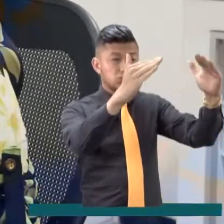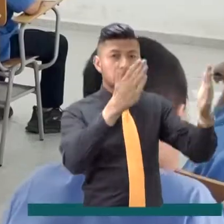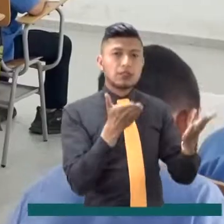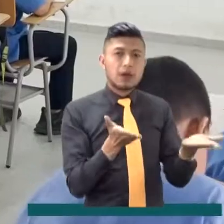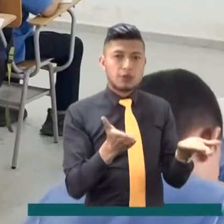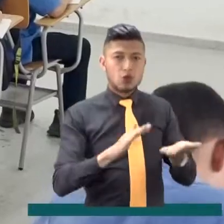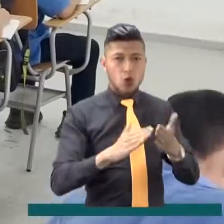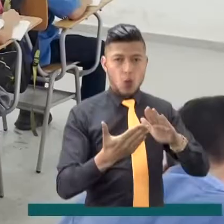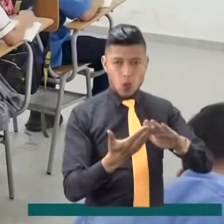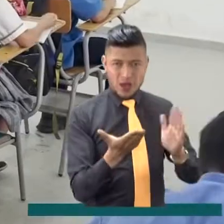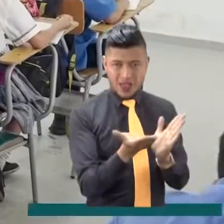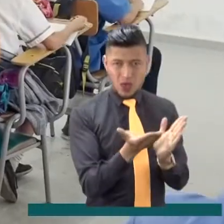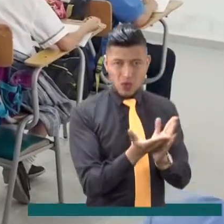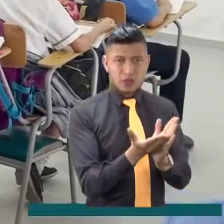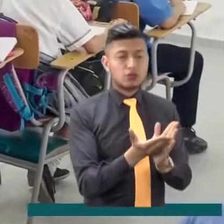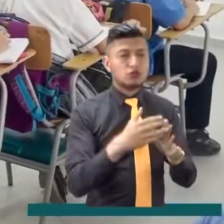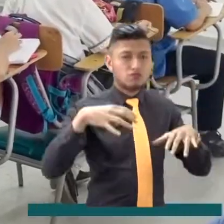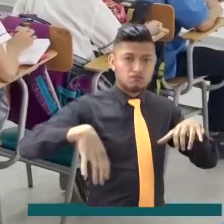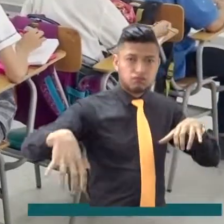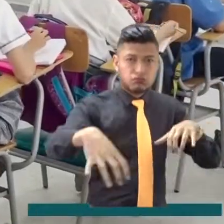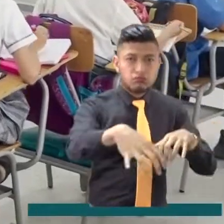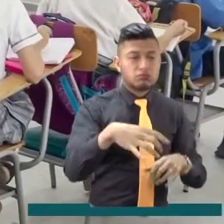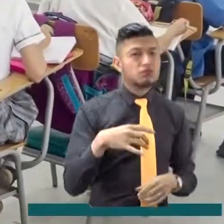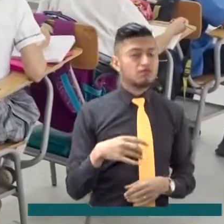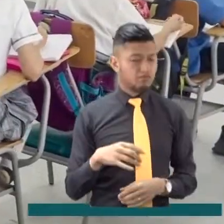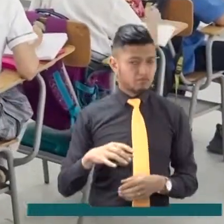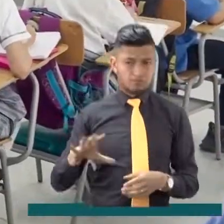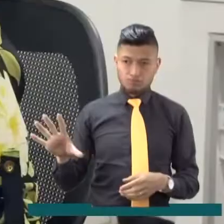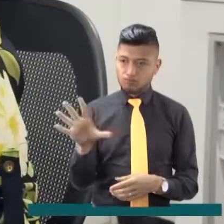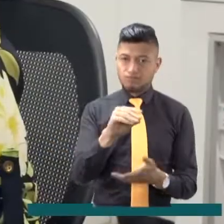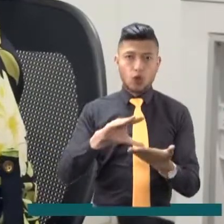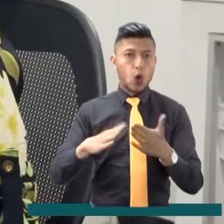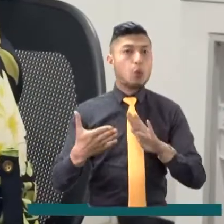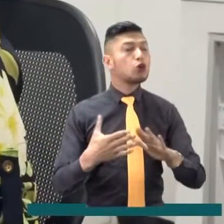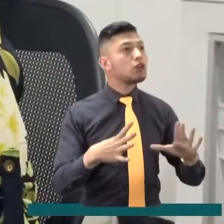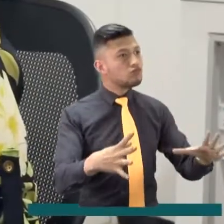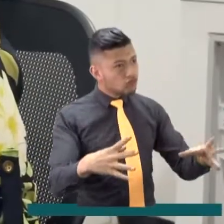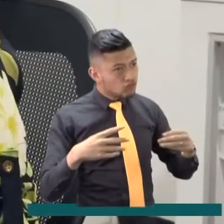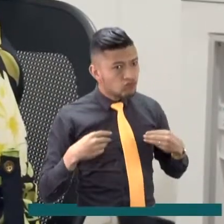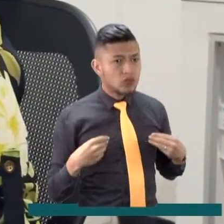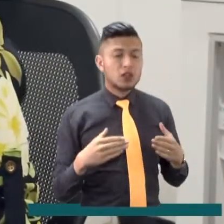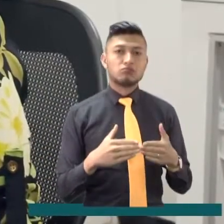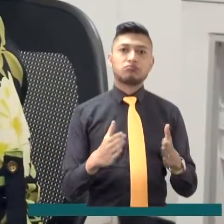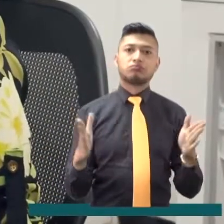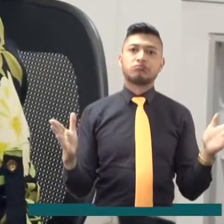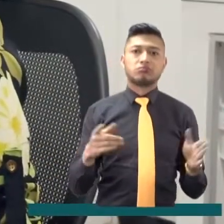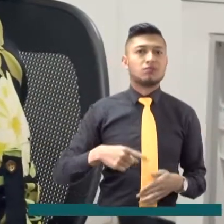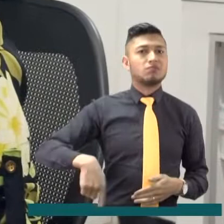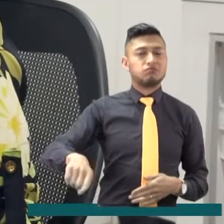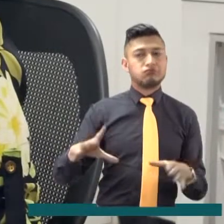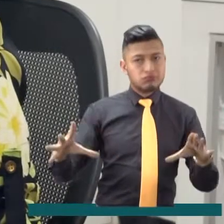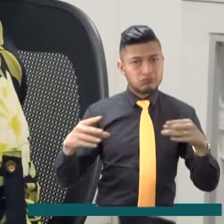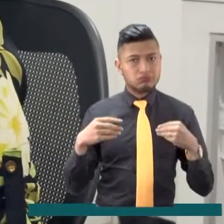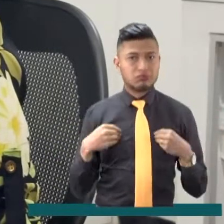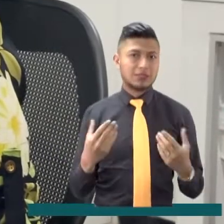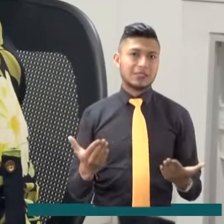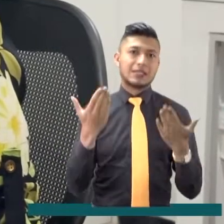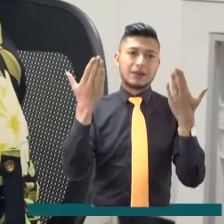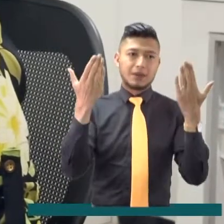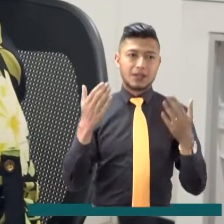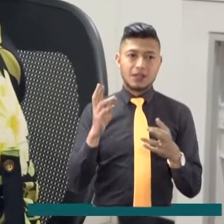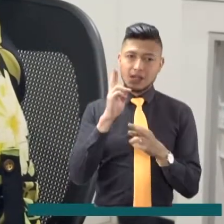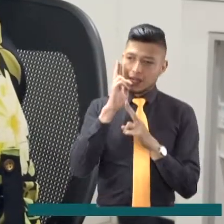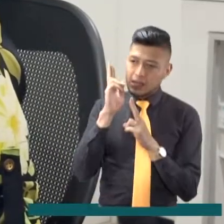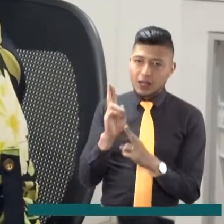el servicio de las comunidades educativas. Contamos con una receptividad enorme que amplía, digamos, de